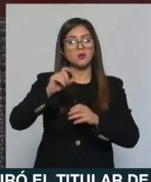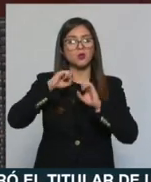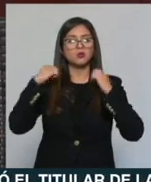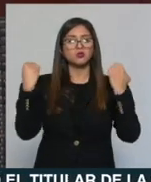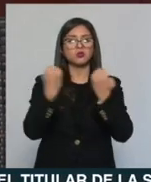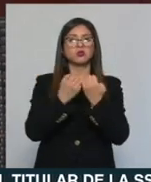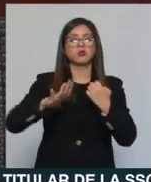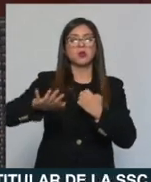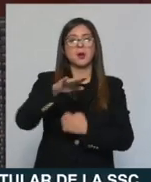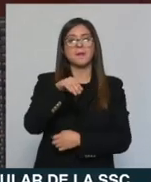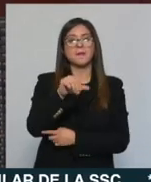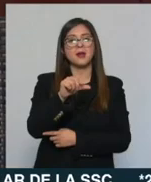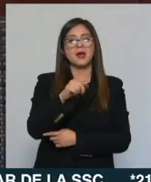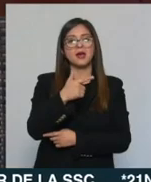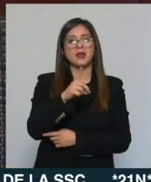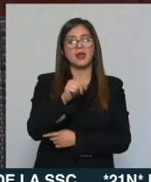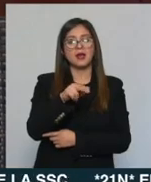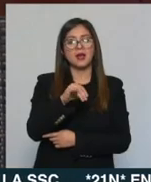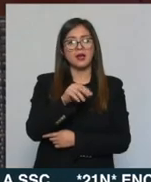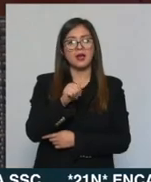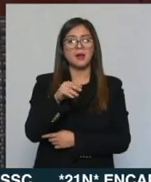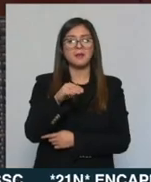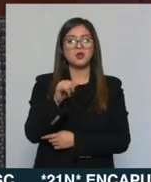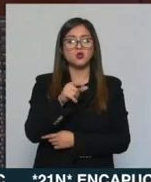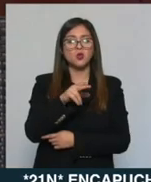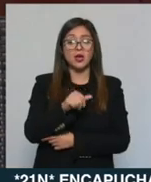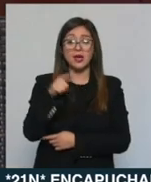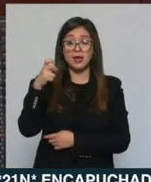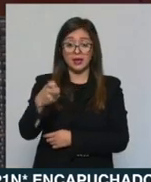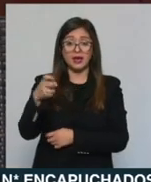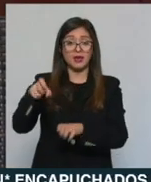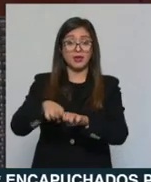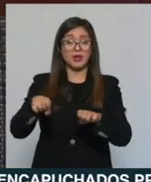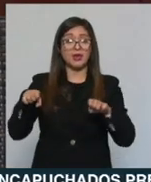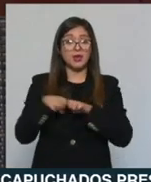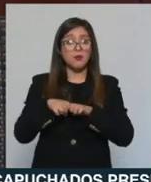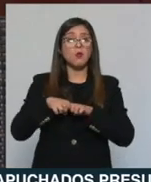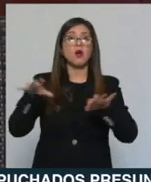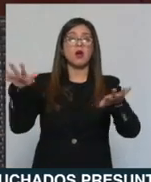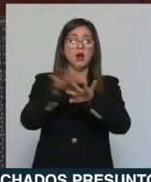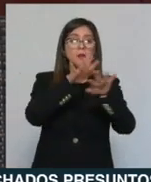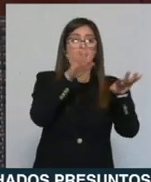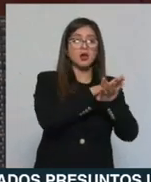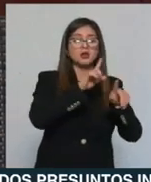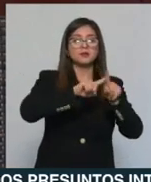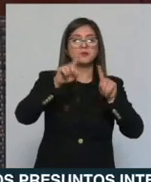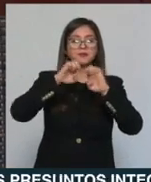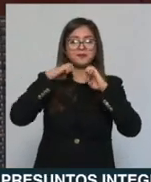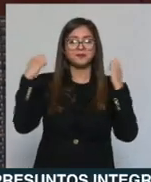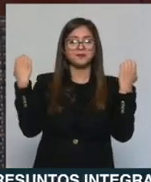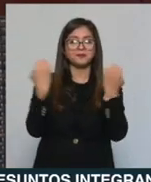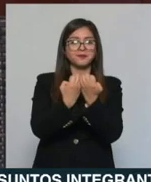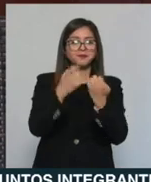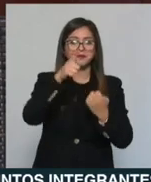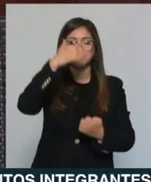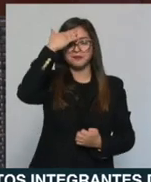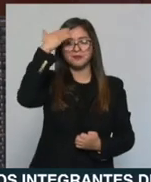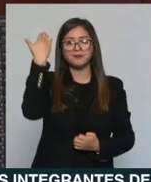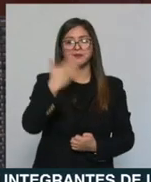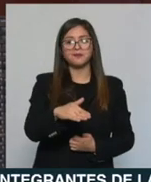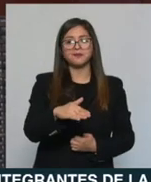Magdalena Mixhuca. Y pues han estado en diferentes sedes, en varios estadios, como puede ser aquí en donde conocemos